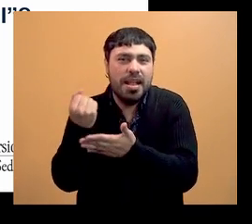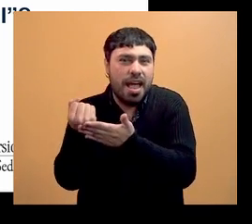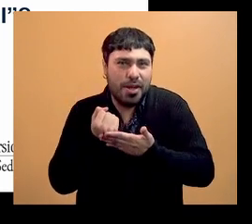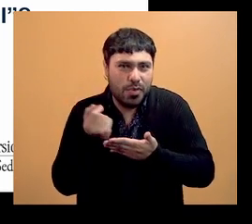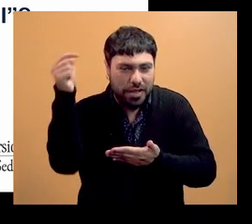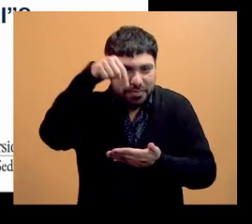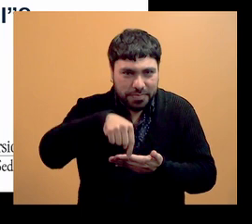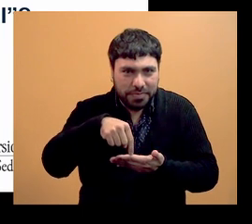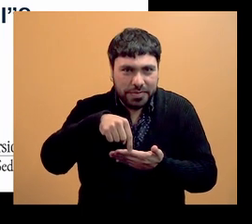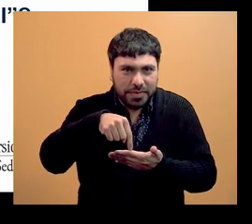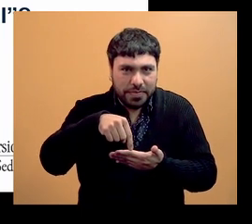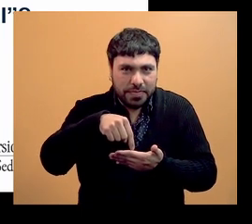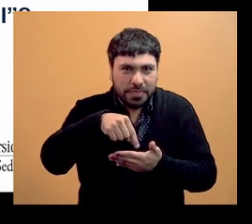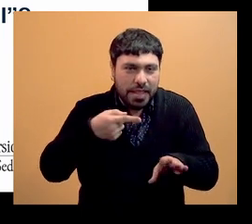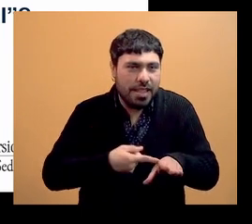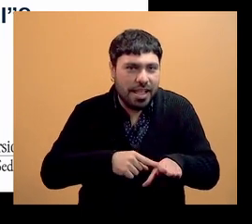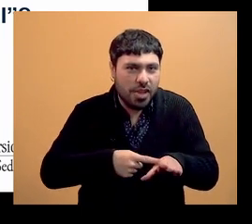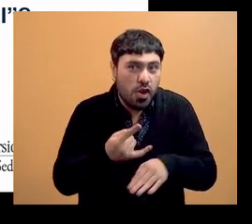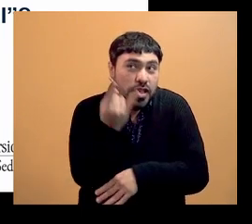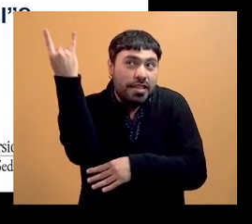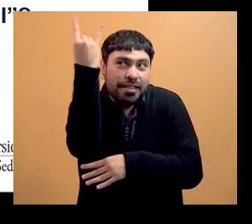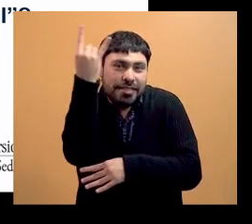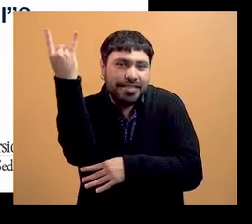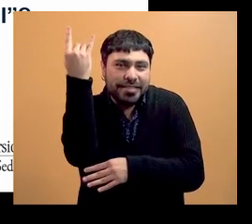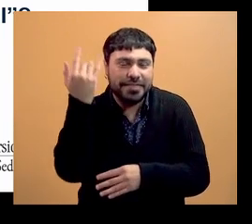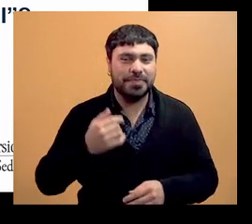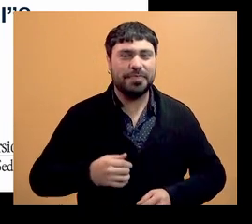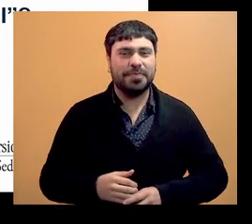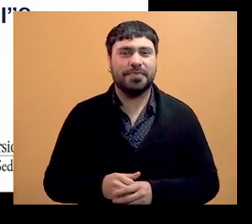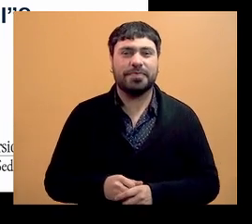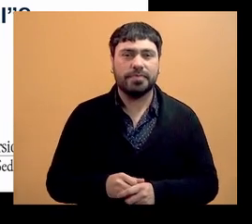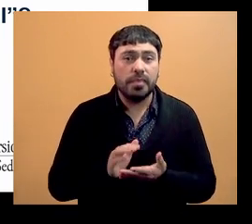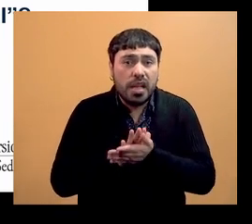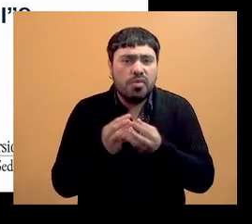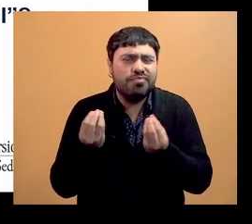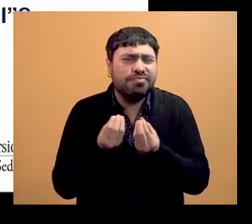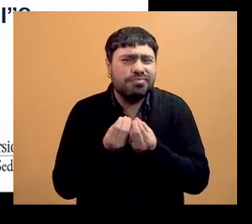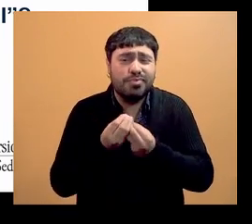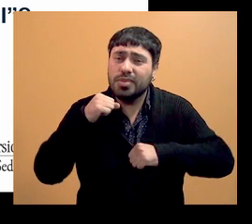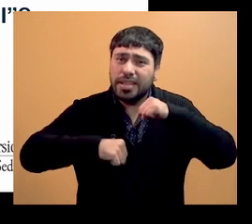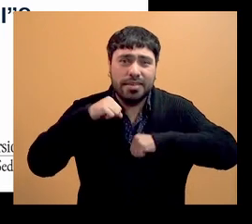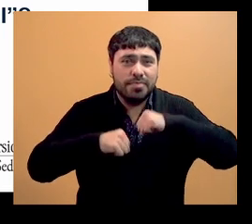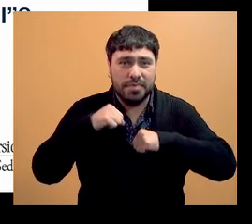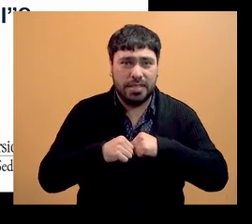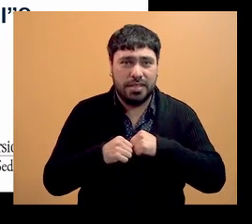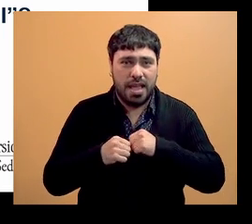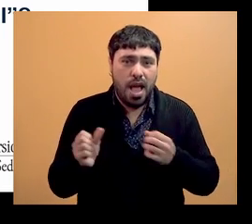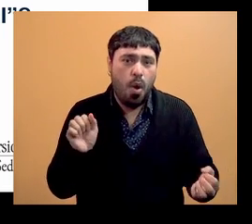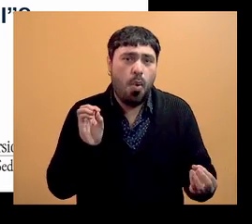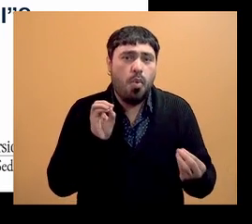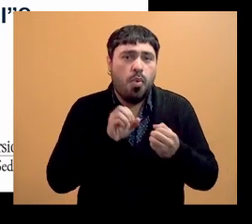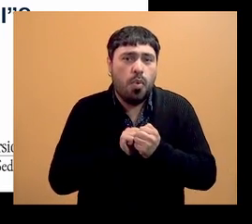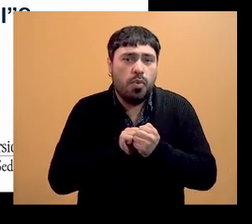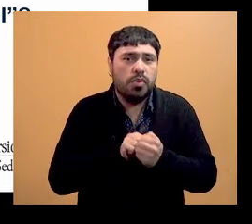sean las universidades, los laboratorios de investigación. Y muchas de las empresas que luego participan con NASA y otras agencias